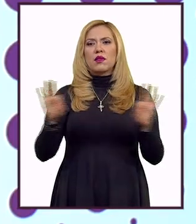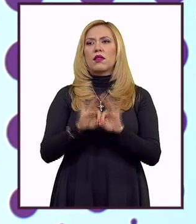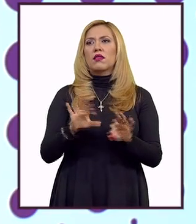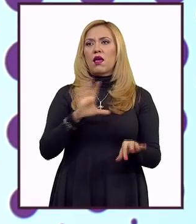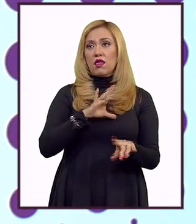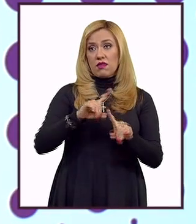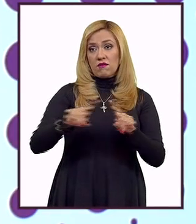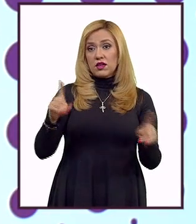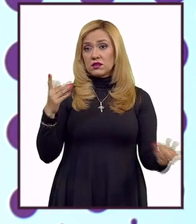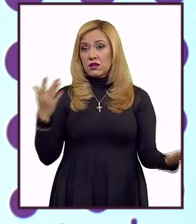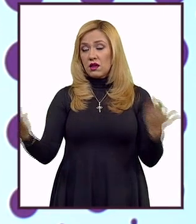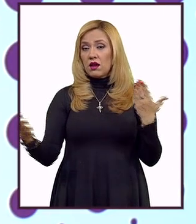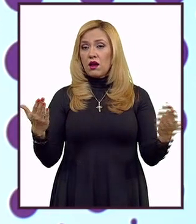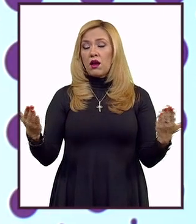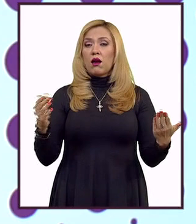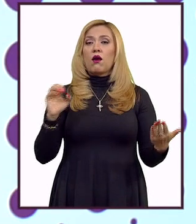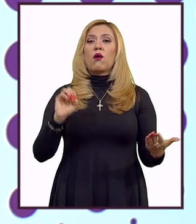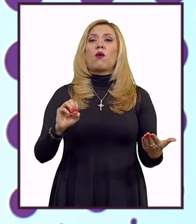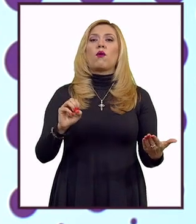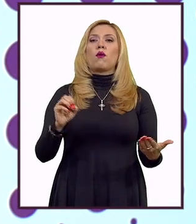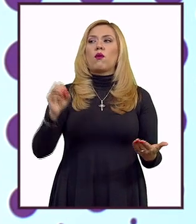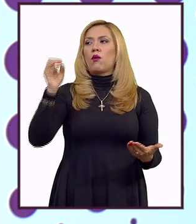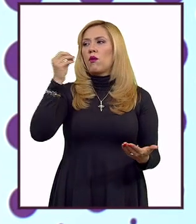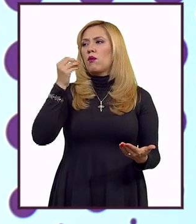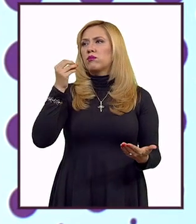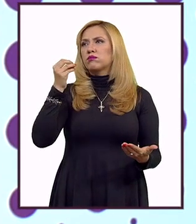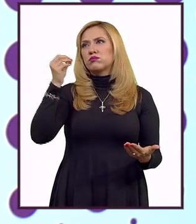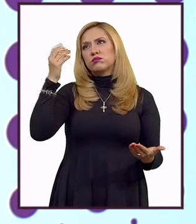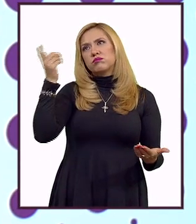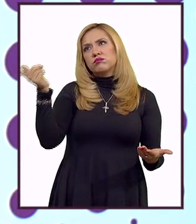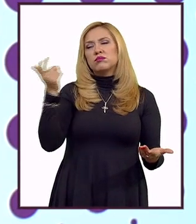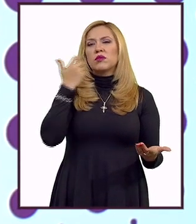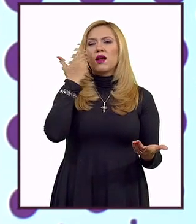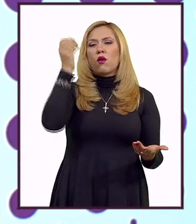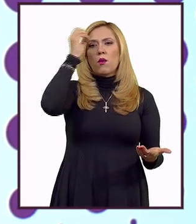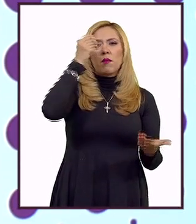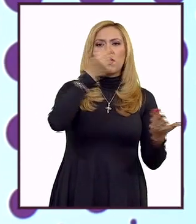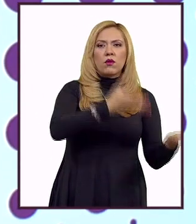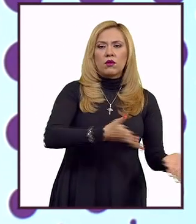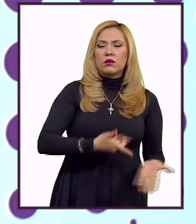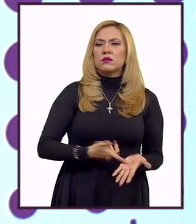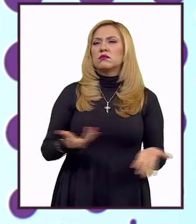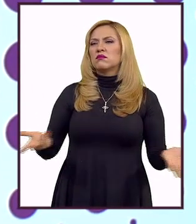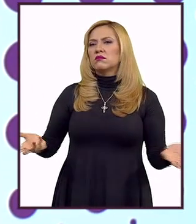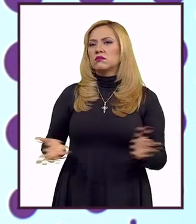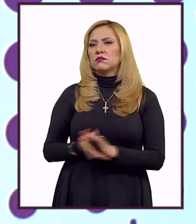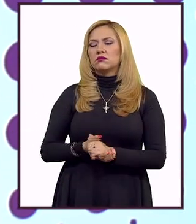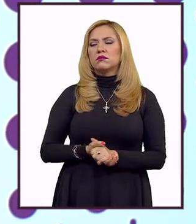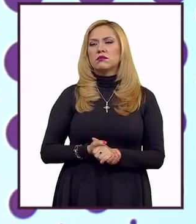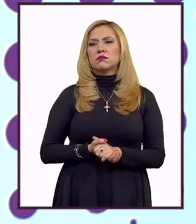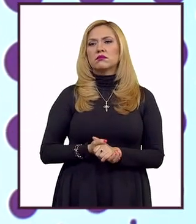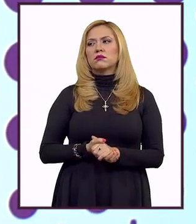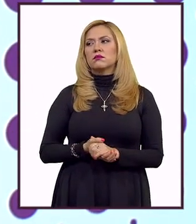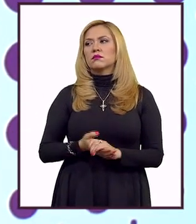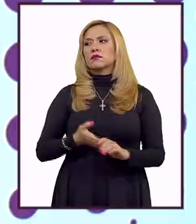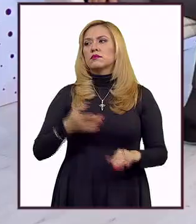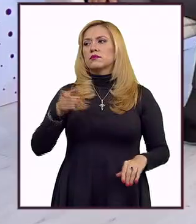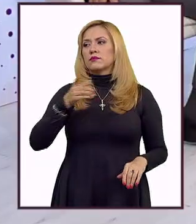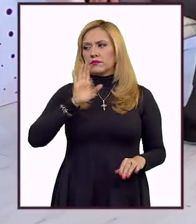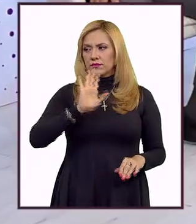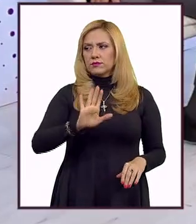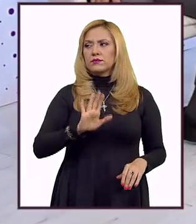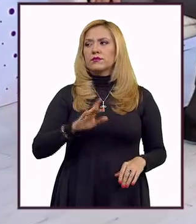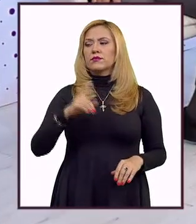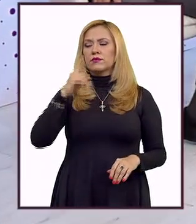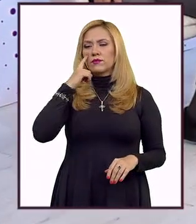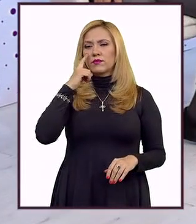alguna diferencia o algún comentario que te merezca estos tratados internacionales? Bueno, la mayoría de digamos, los